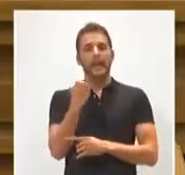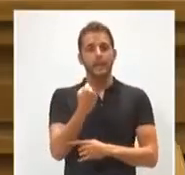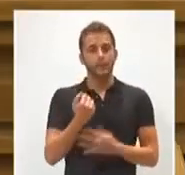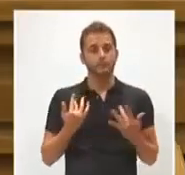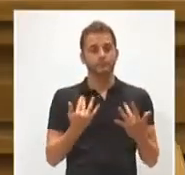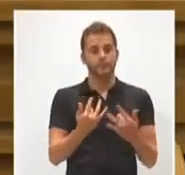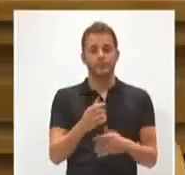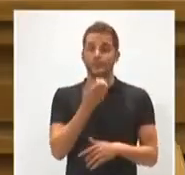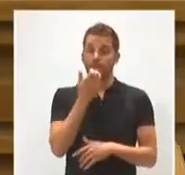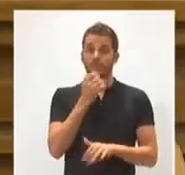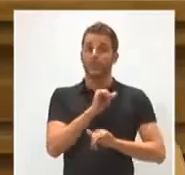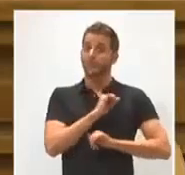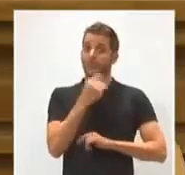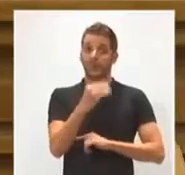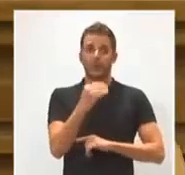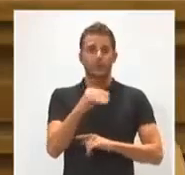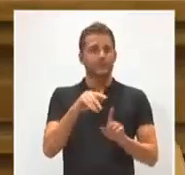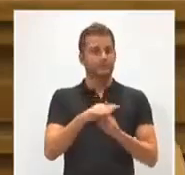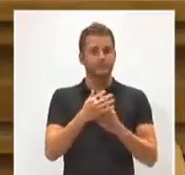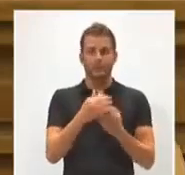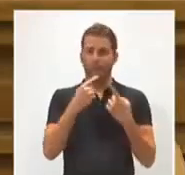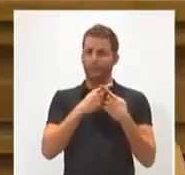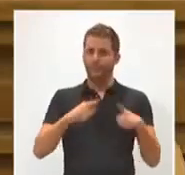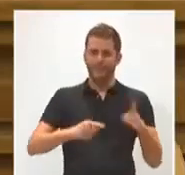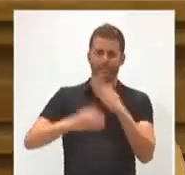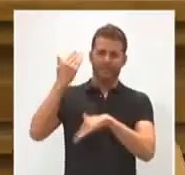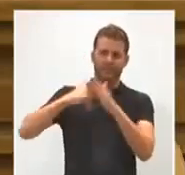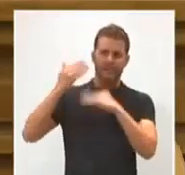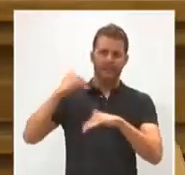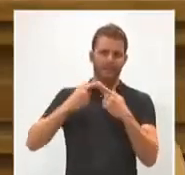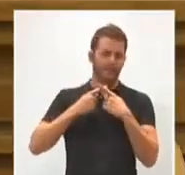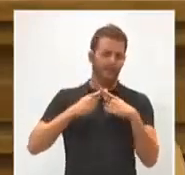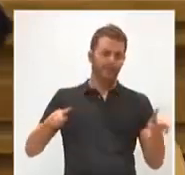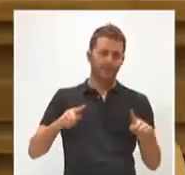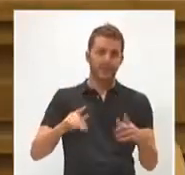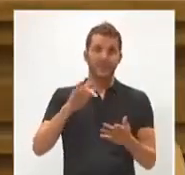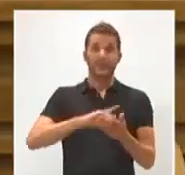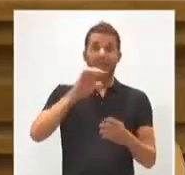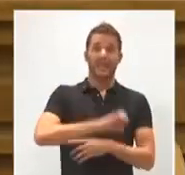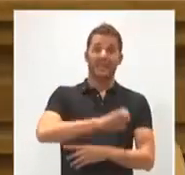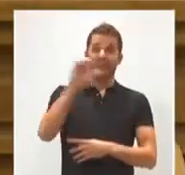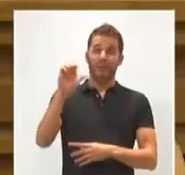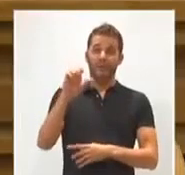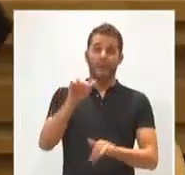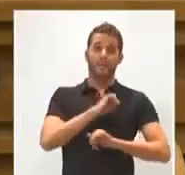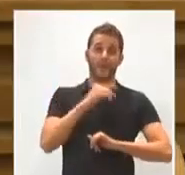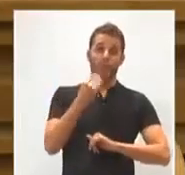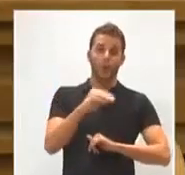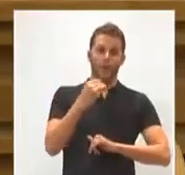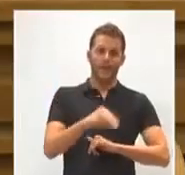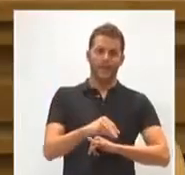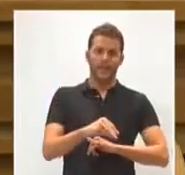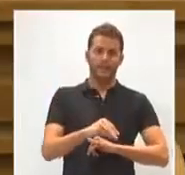el paro de jóvenes tenemos una situación radicalmente distinta a la que nos encontramos encabezábamos los rankings de europa en paro juvenil y hoy obviamente